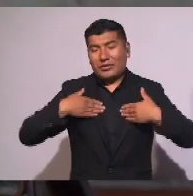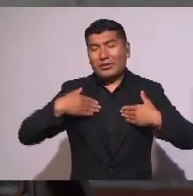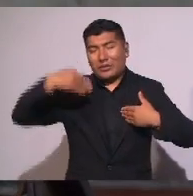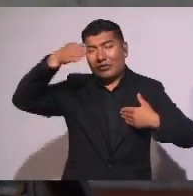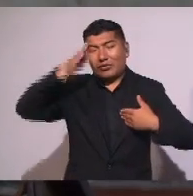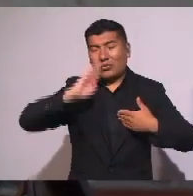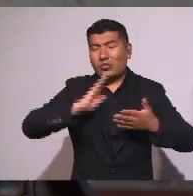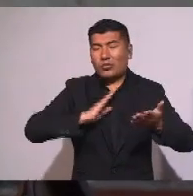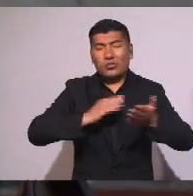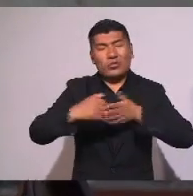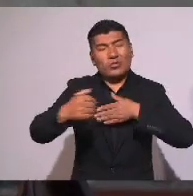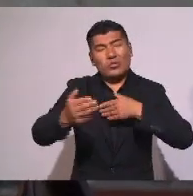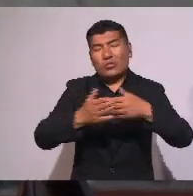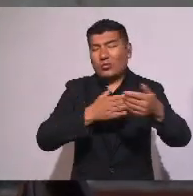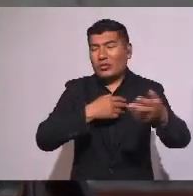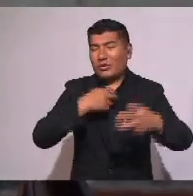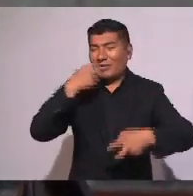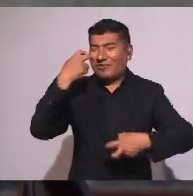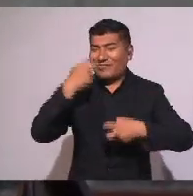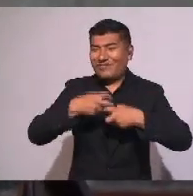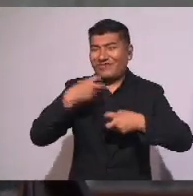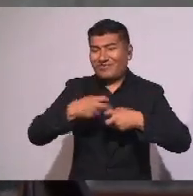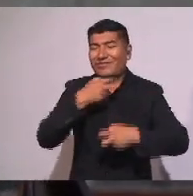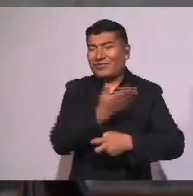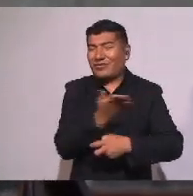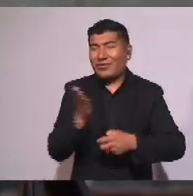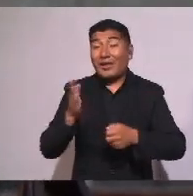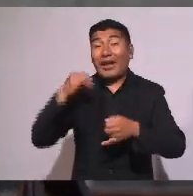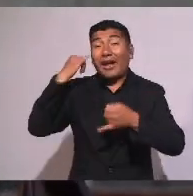pesar de todo lo que nos pase, porque al final